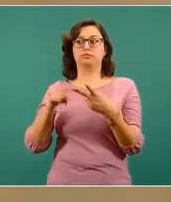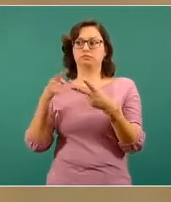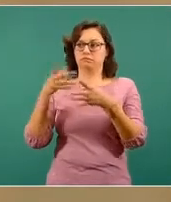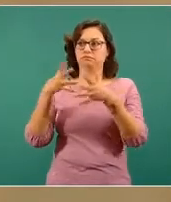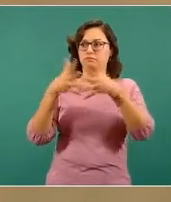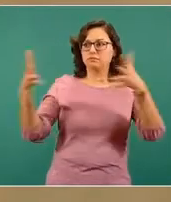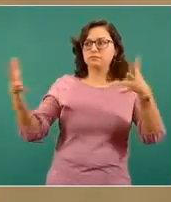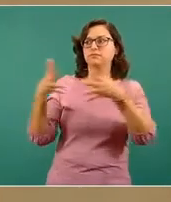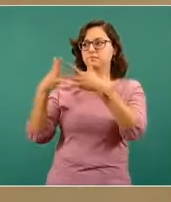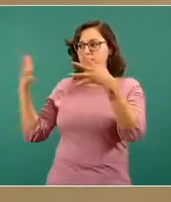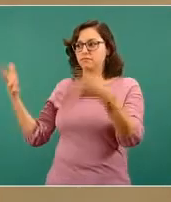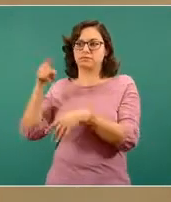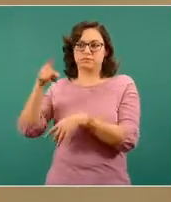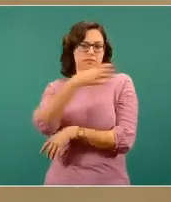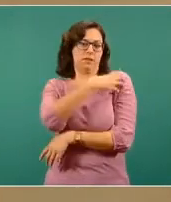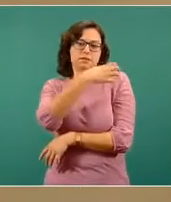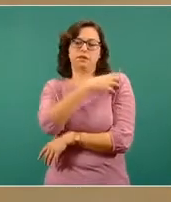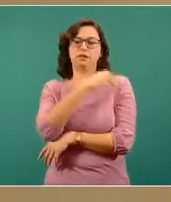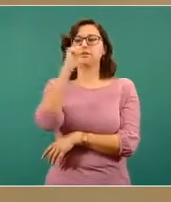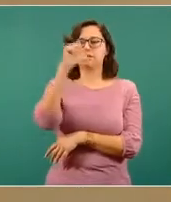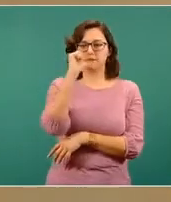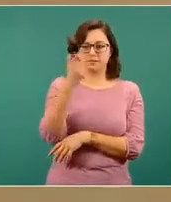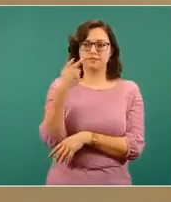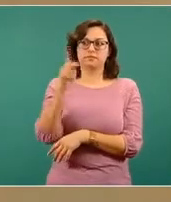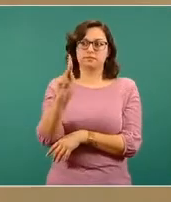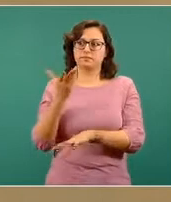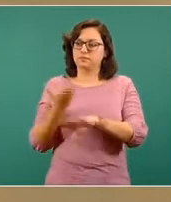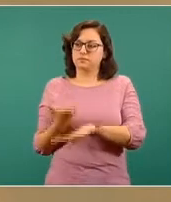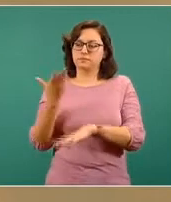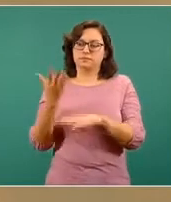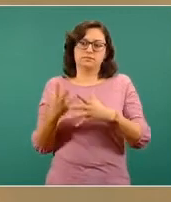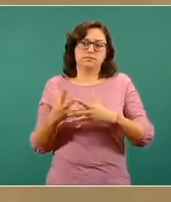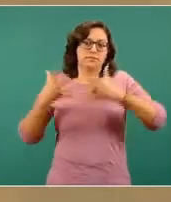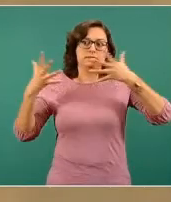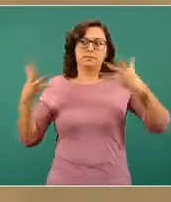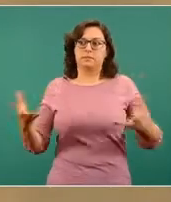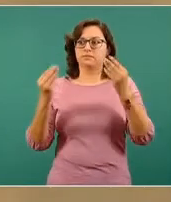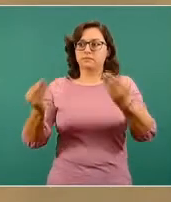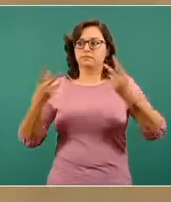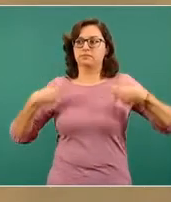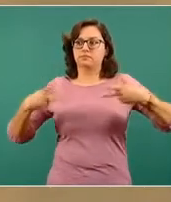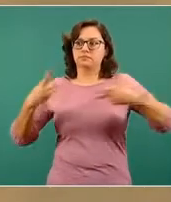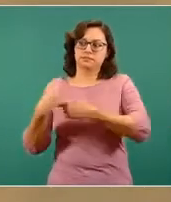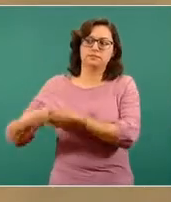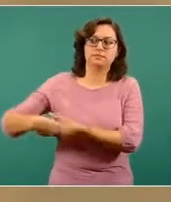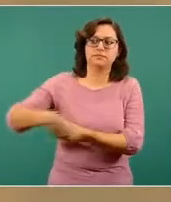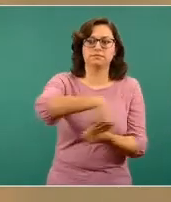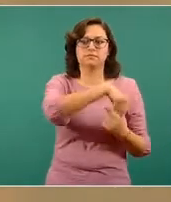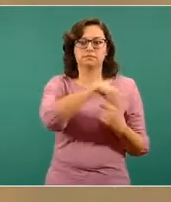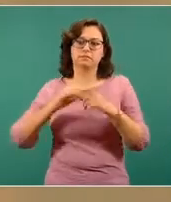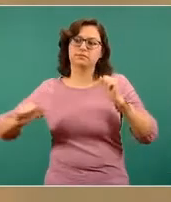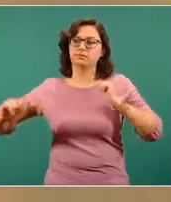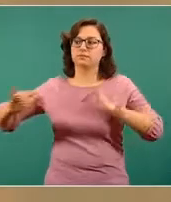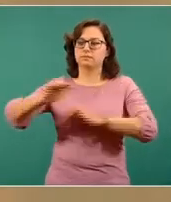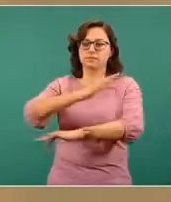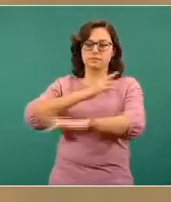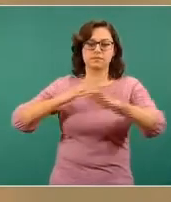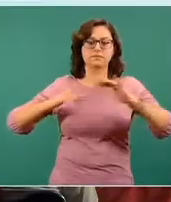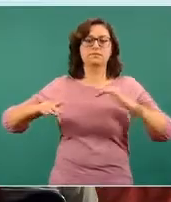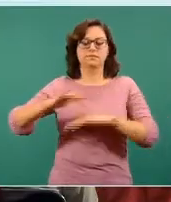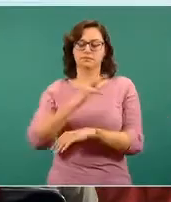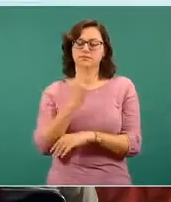de importancia por la cantidad de personas y también por la movilidad que tienen las personas dentro